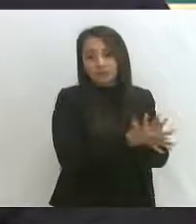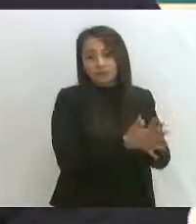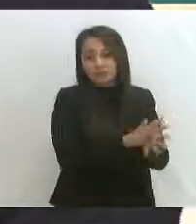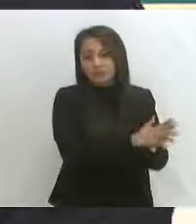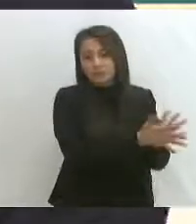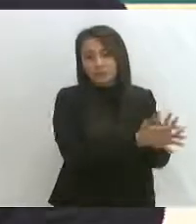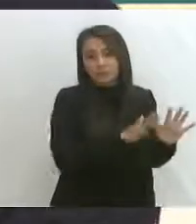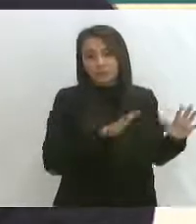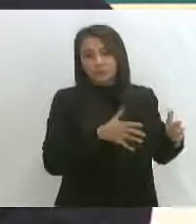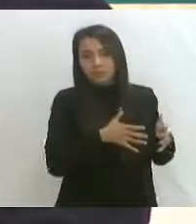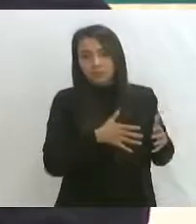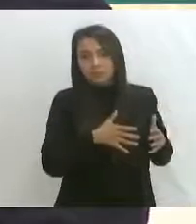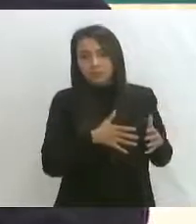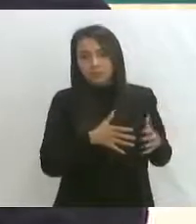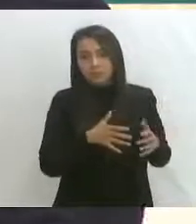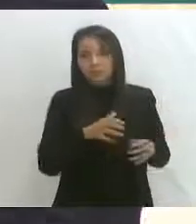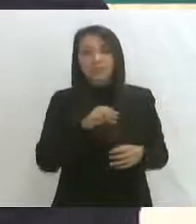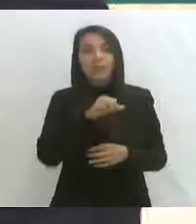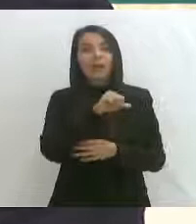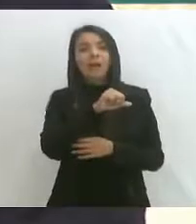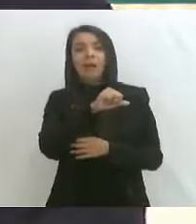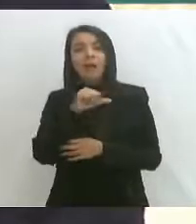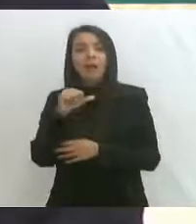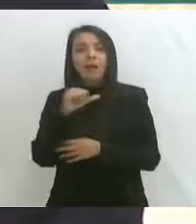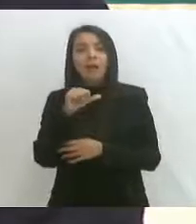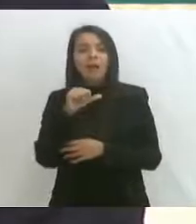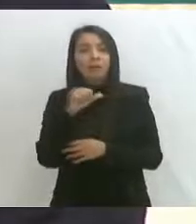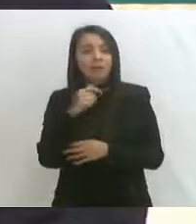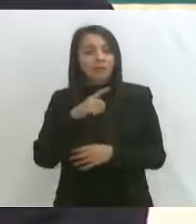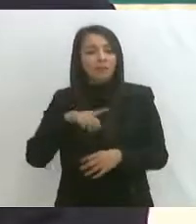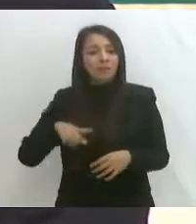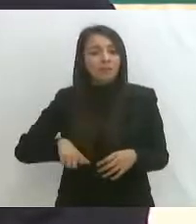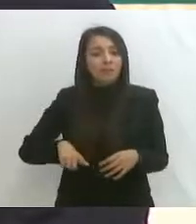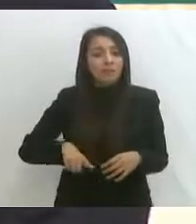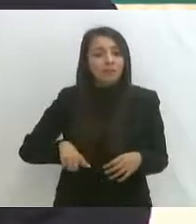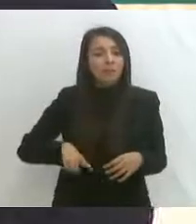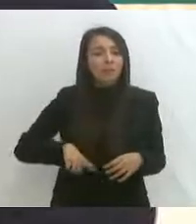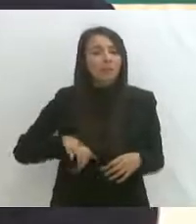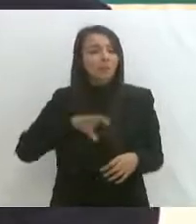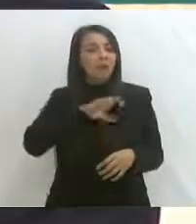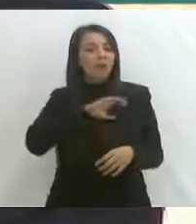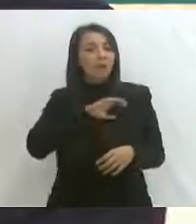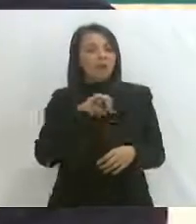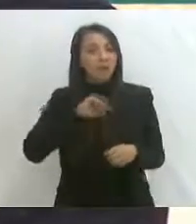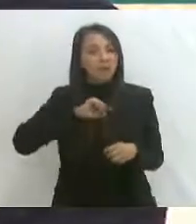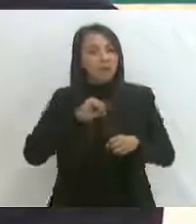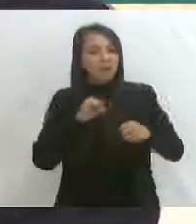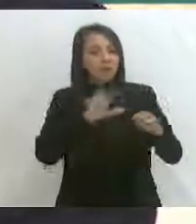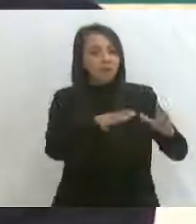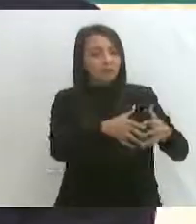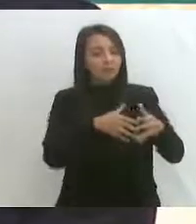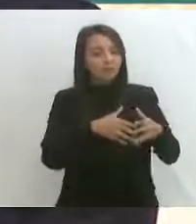eran los hijos predilectos del régimen. Entonces el presupuesto